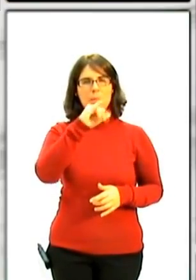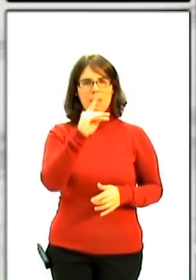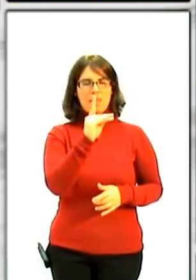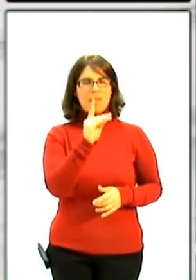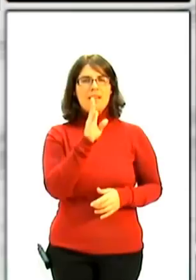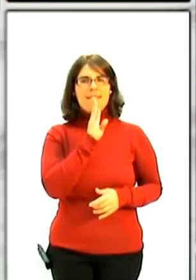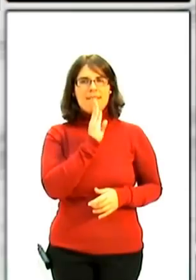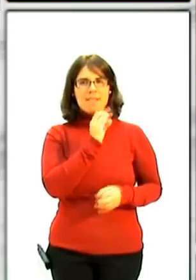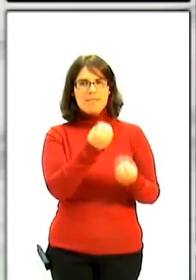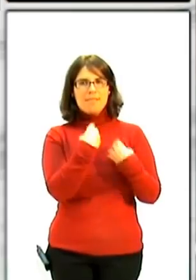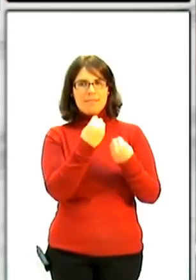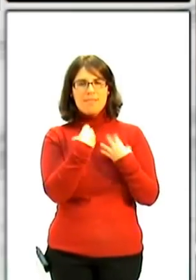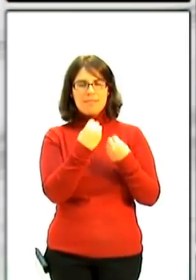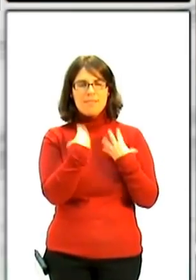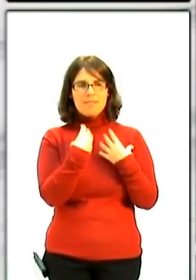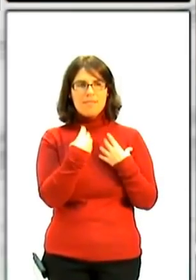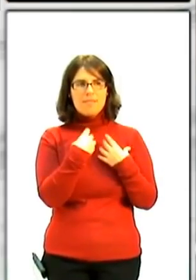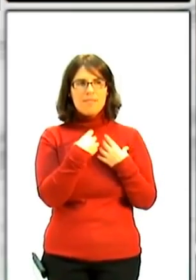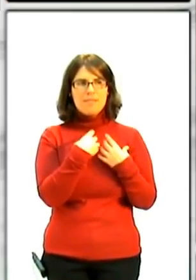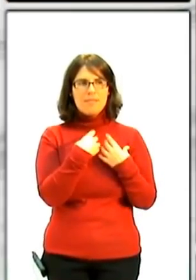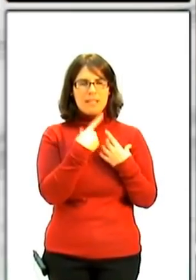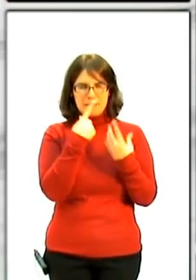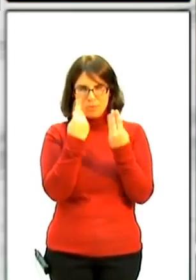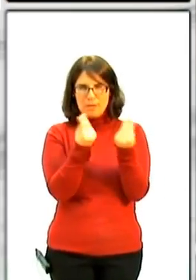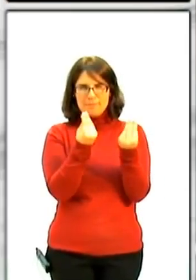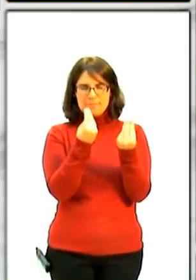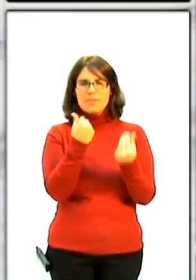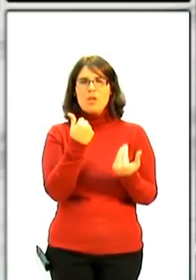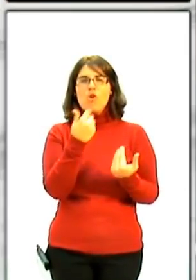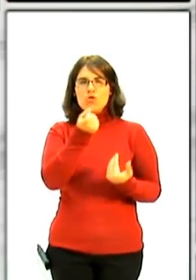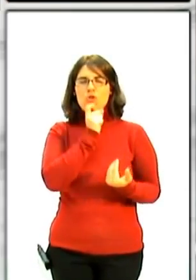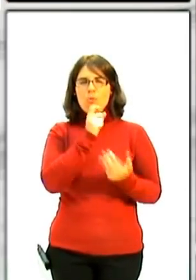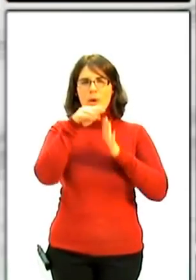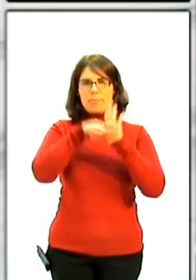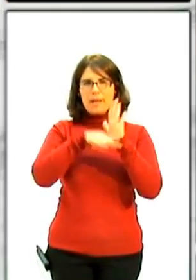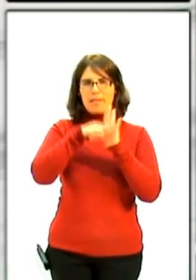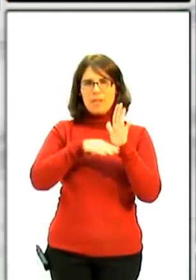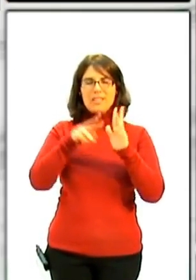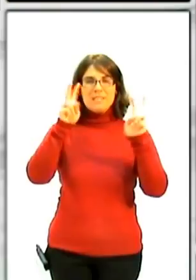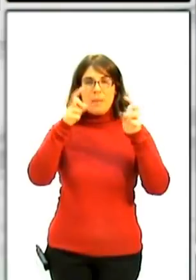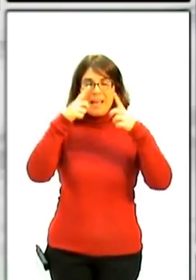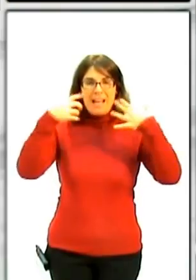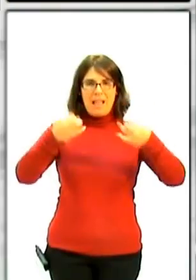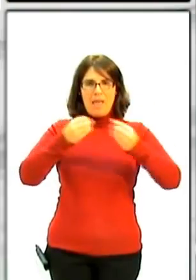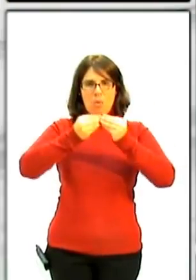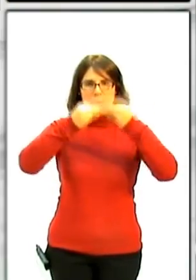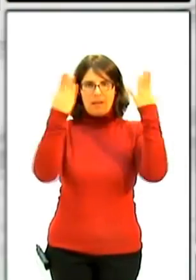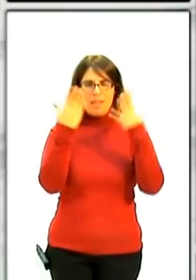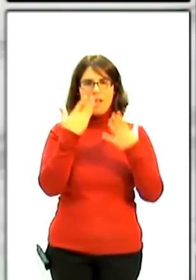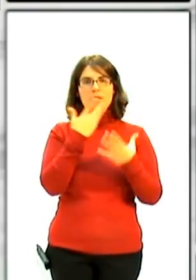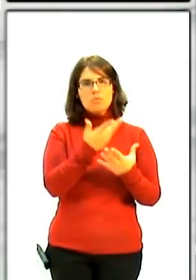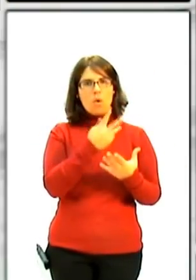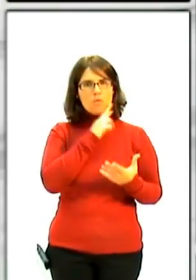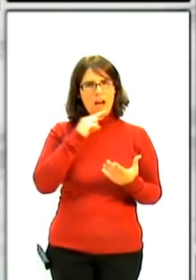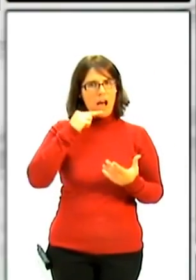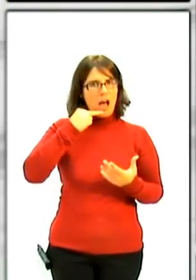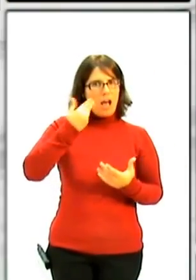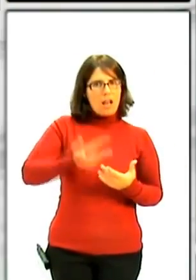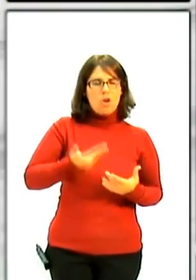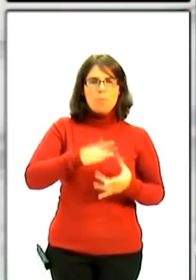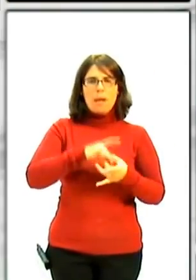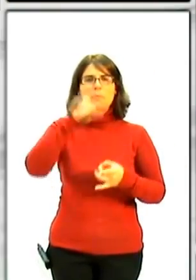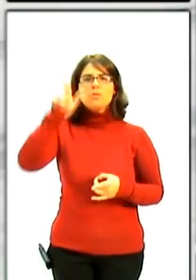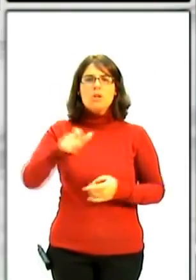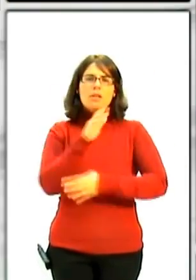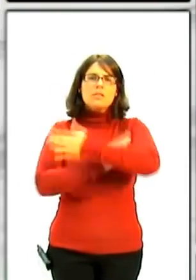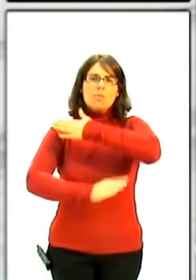dejabas ahí un poco con la intriga y el misterio de las aplicaciones de la realidad aumentada, ¿no? ¿Qué valor añadido puede tener para una persona con